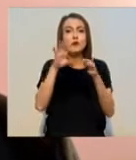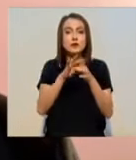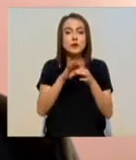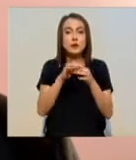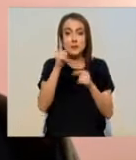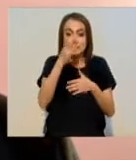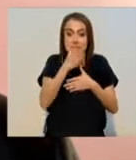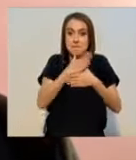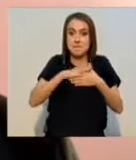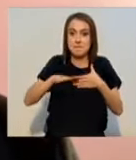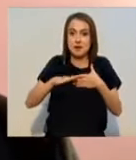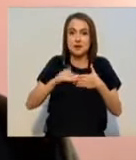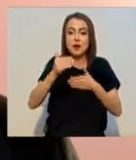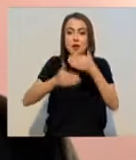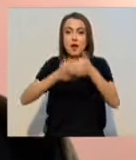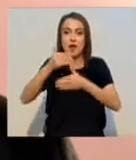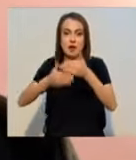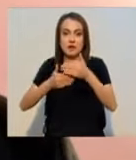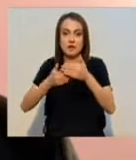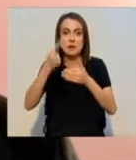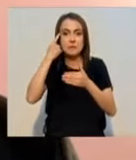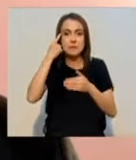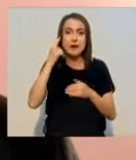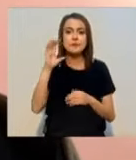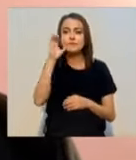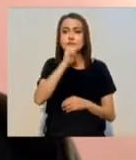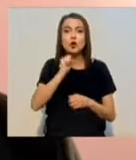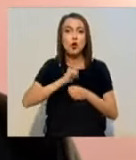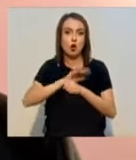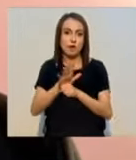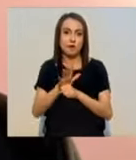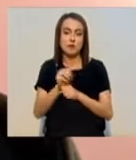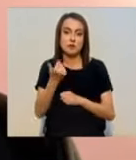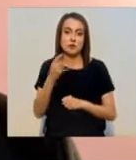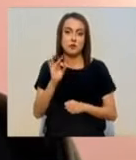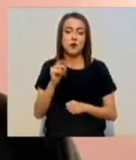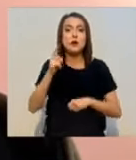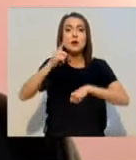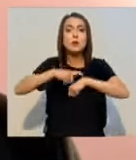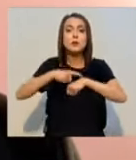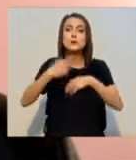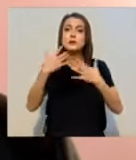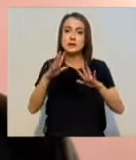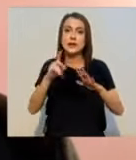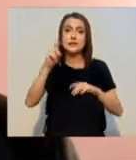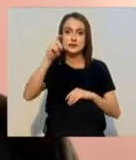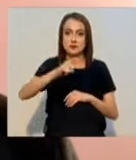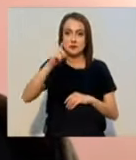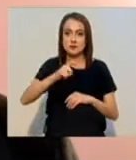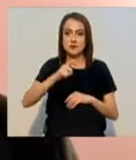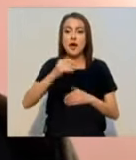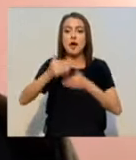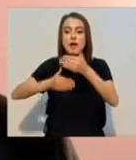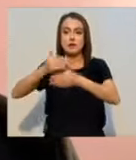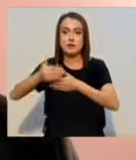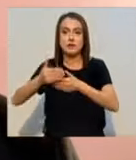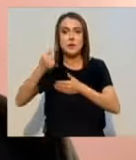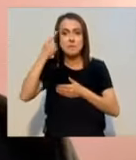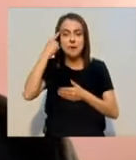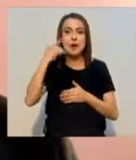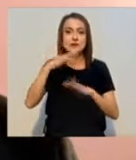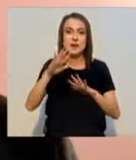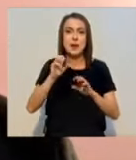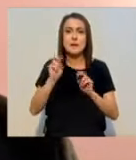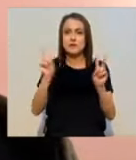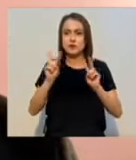primera parte del avance de las pruebas para detectar COVID-19, en el momento que se requiera, ya se ha avanzado en la parte de extracción